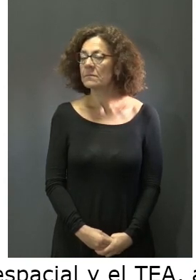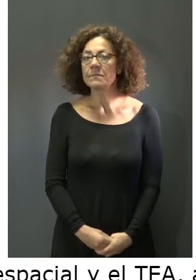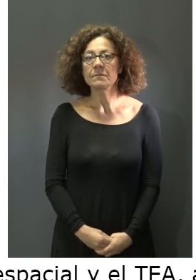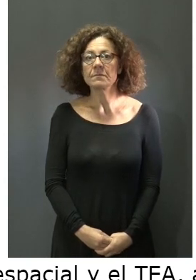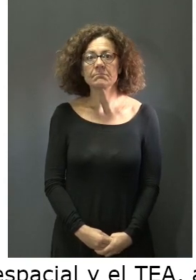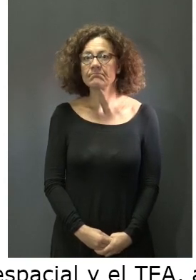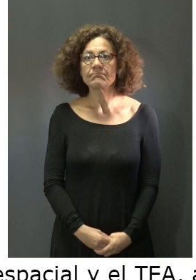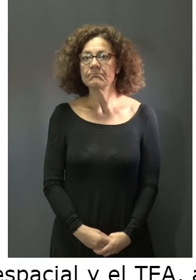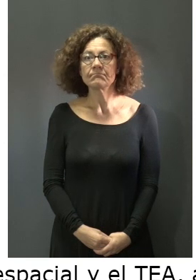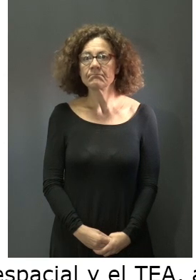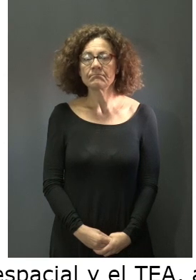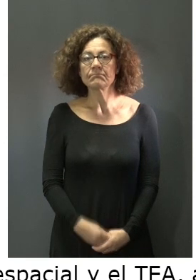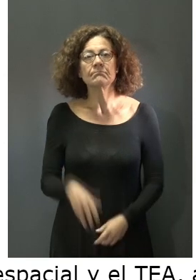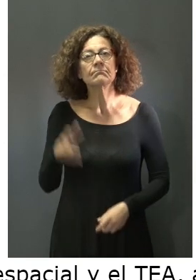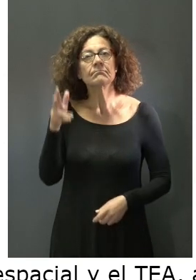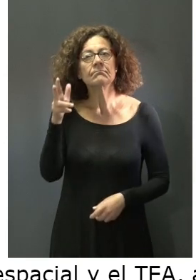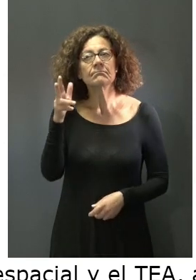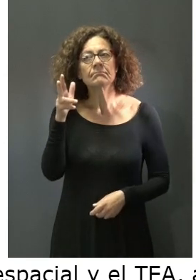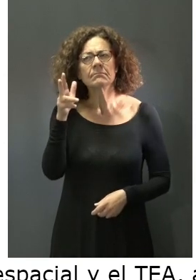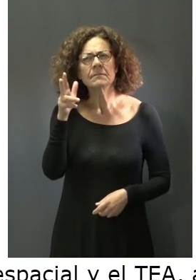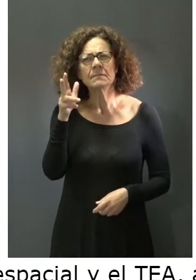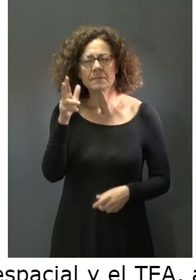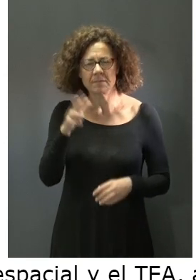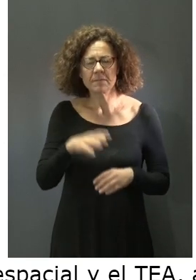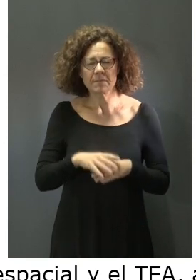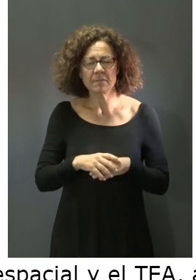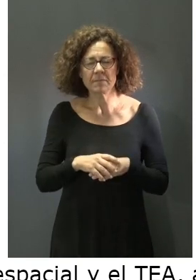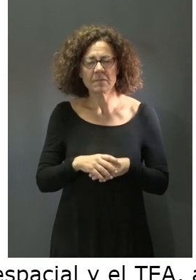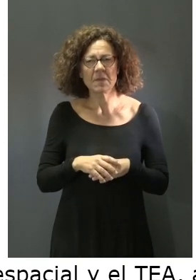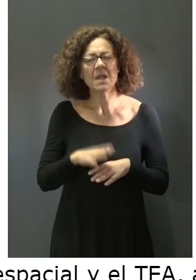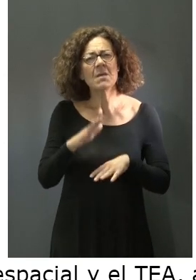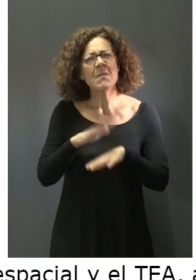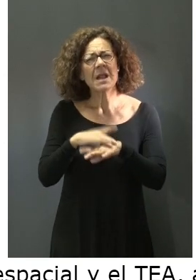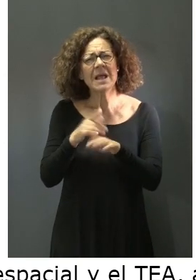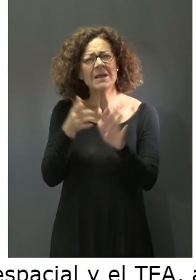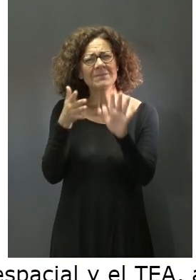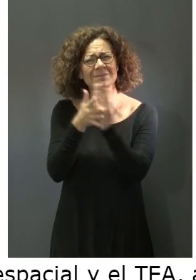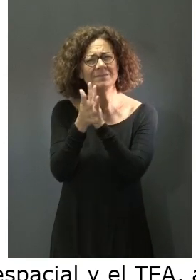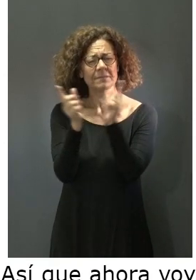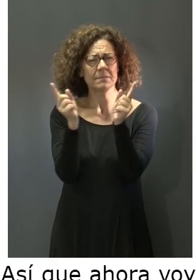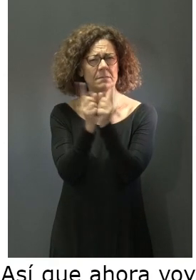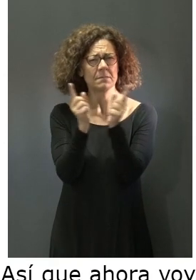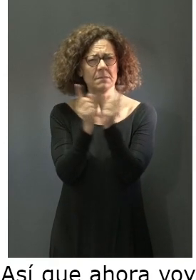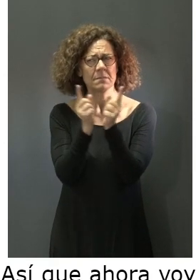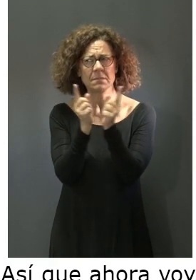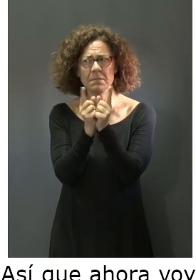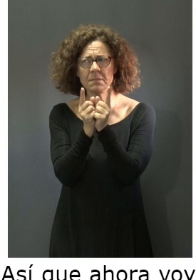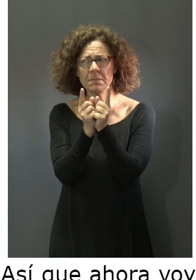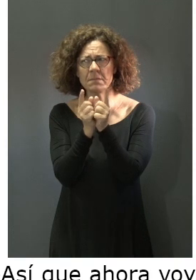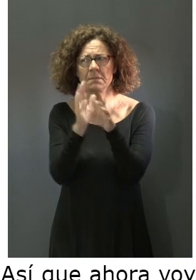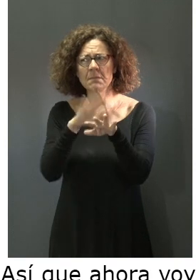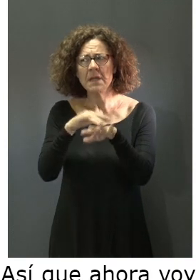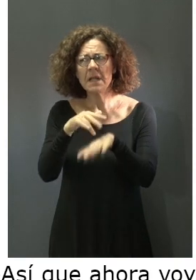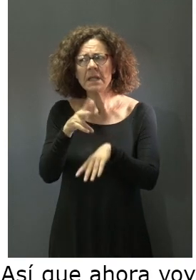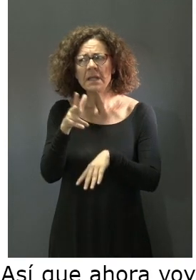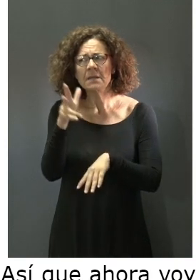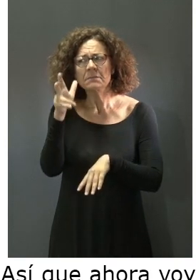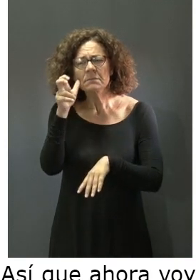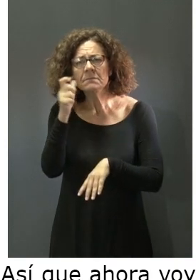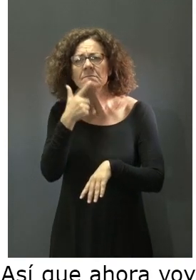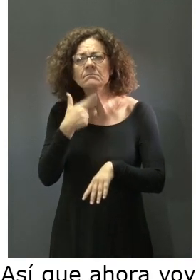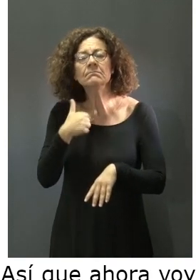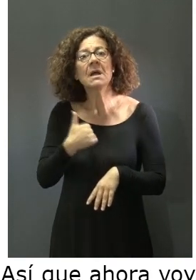Ana Bullón, es que no tengo ni idea. Para que nos cuente brevemente, pues para que nos cuente, que nos diga